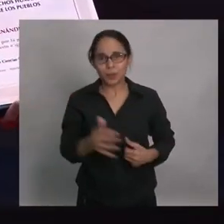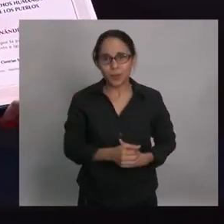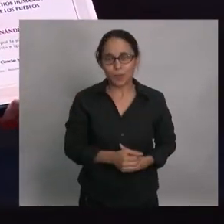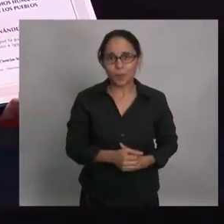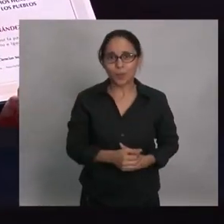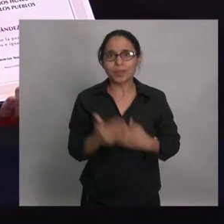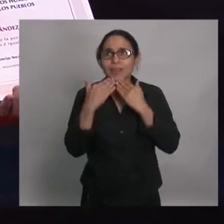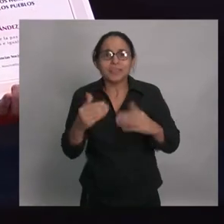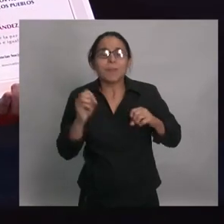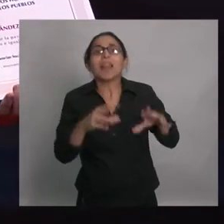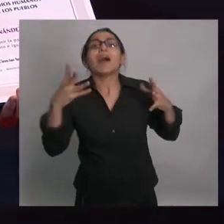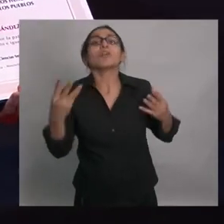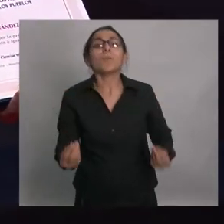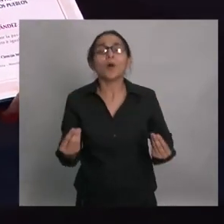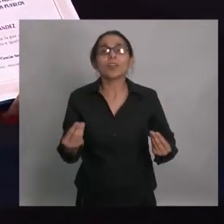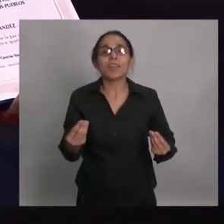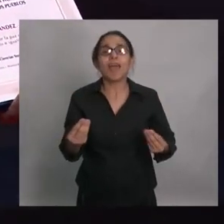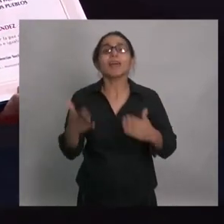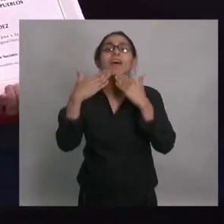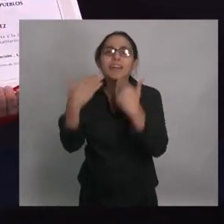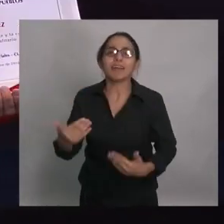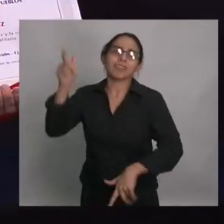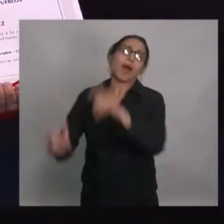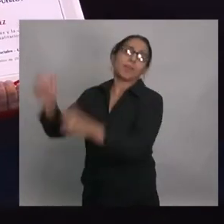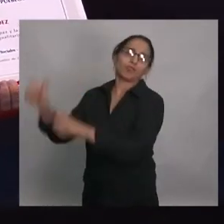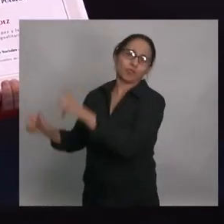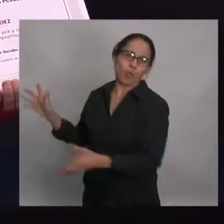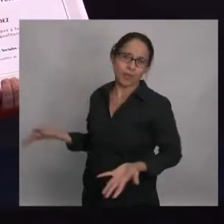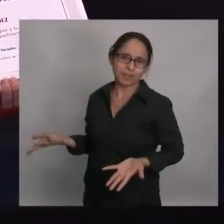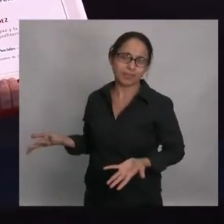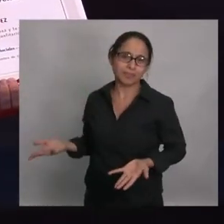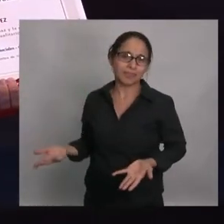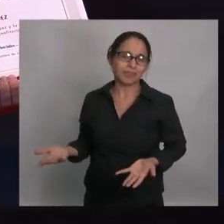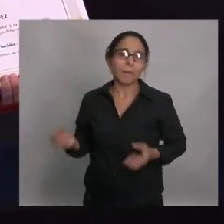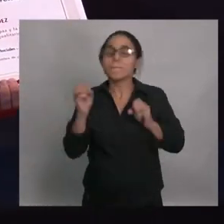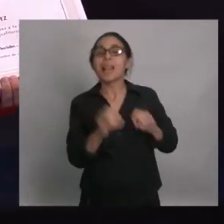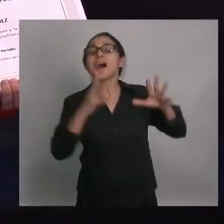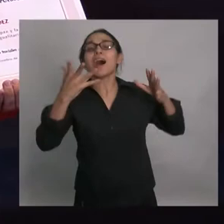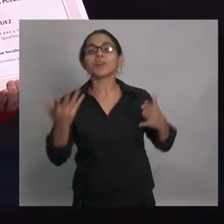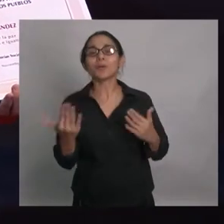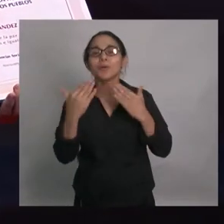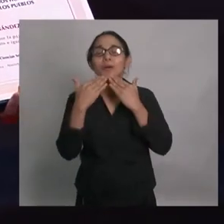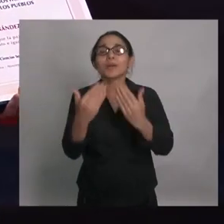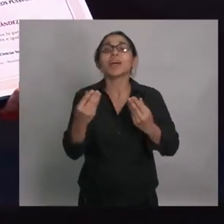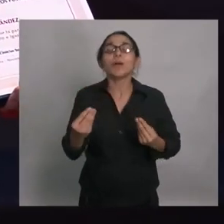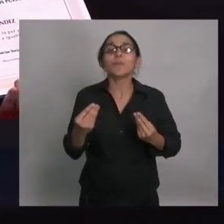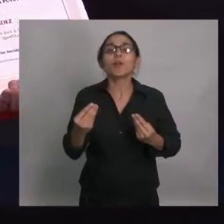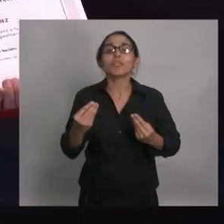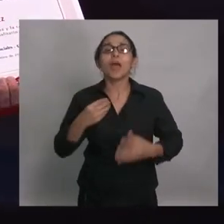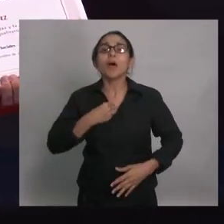pero un milagro hecho por seres humanos como usted es un milagro que se obtiene solo con la